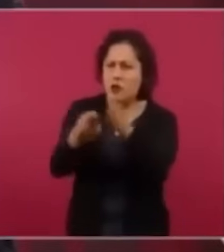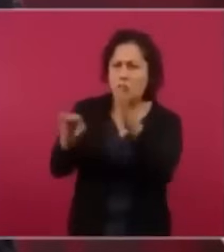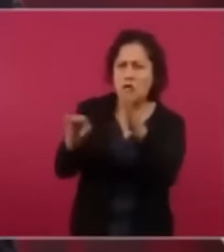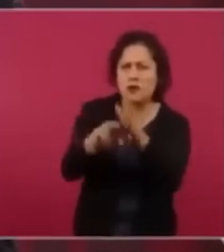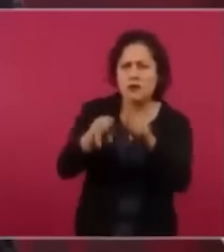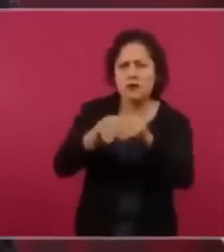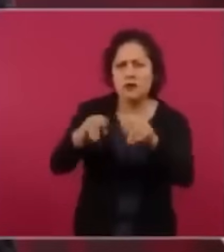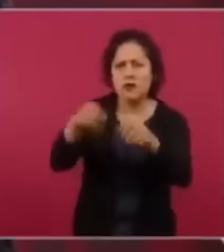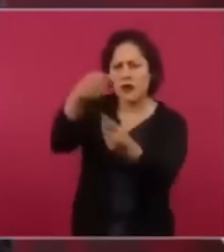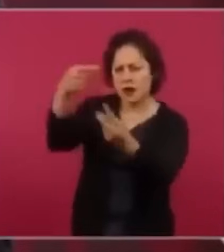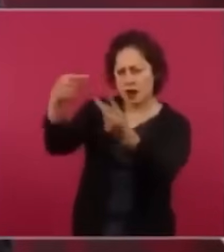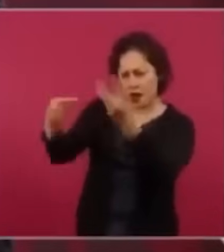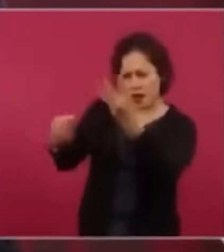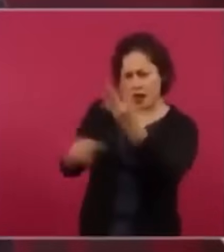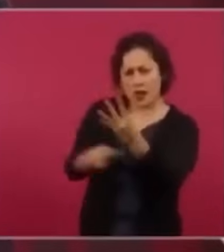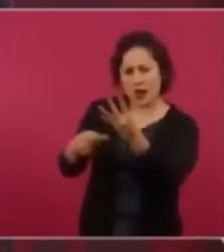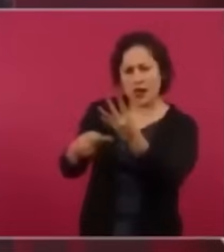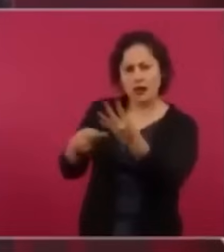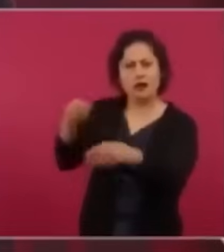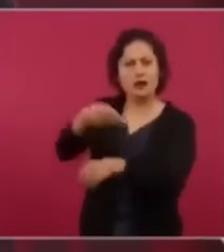alineados